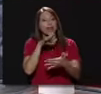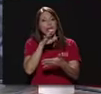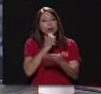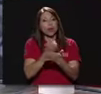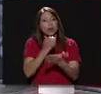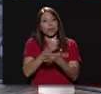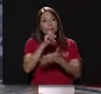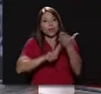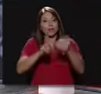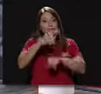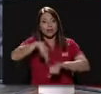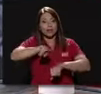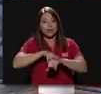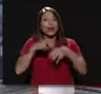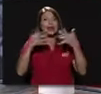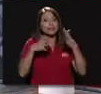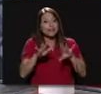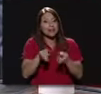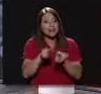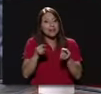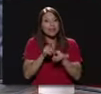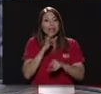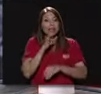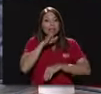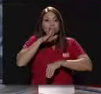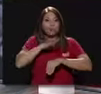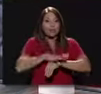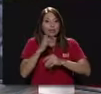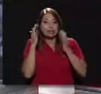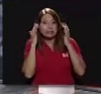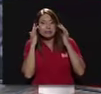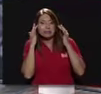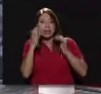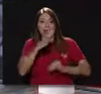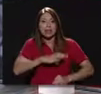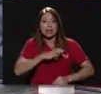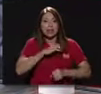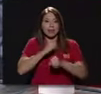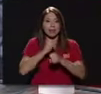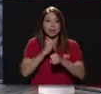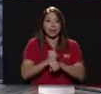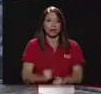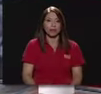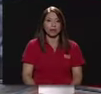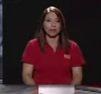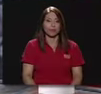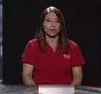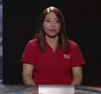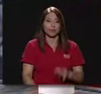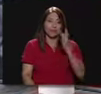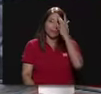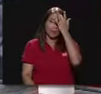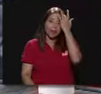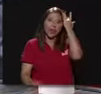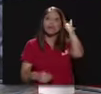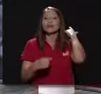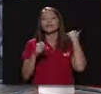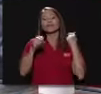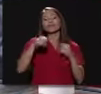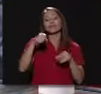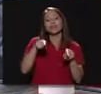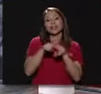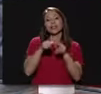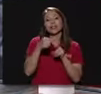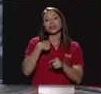Nacional también ha manifestado en varias oportunidades su preocupación sobre el tema de la calidad del empleo. Sí, tal vez yo ganaría en el